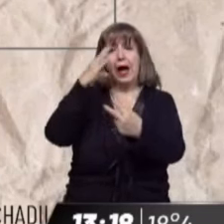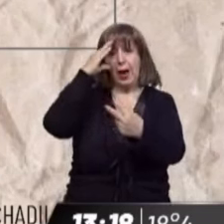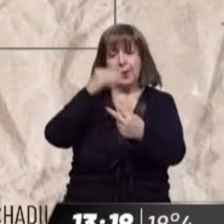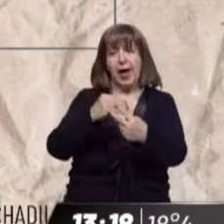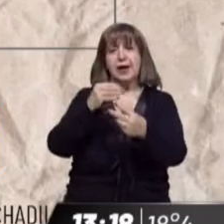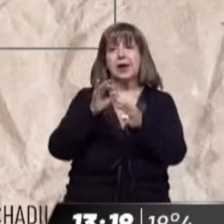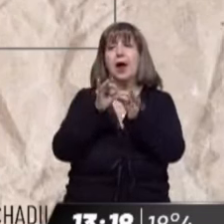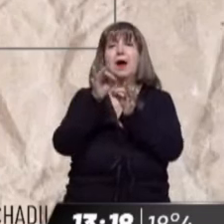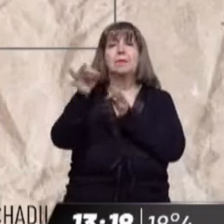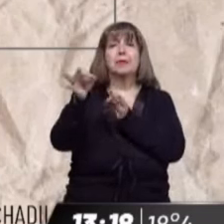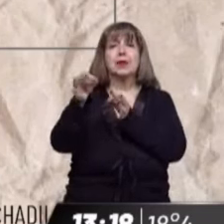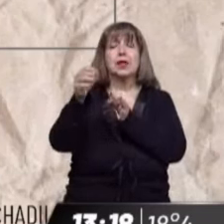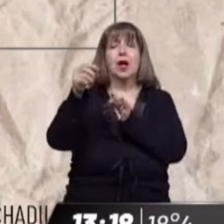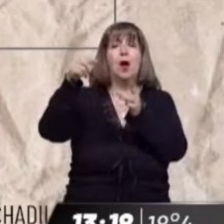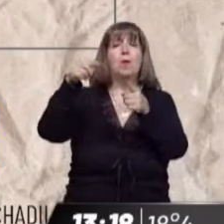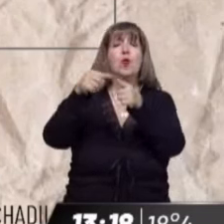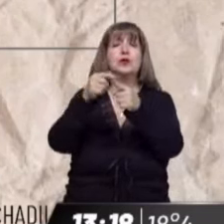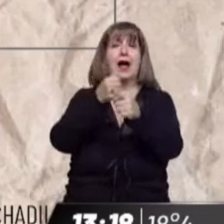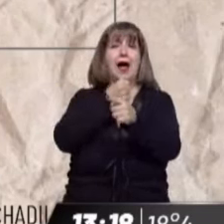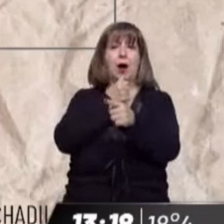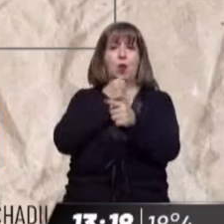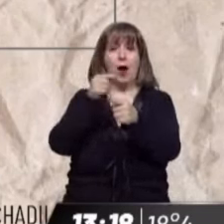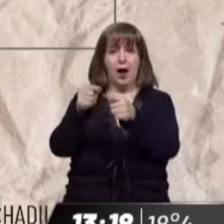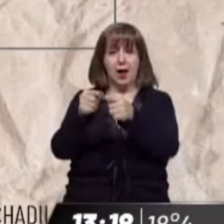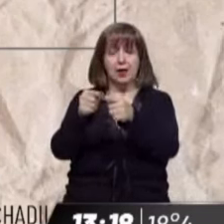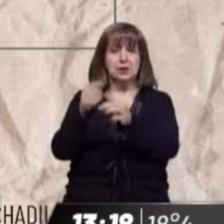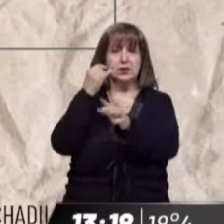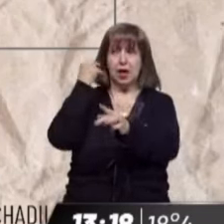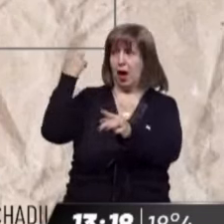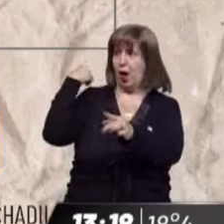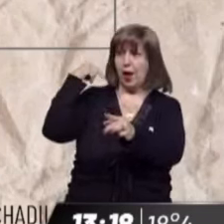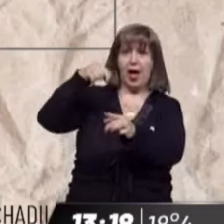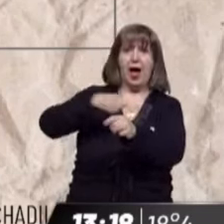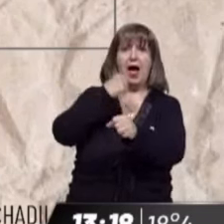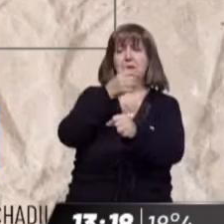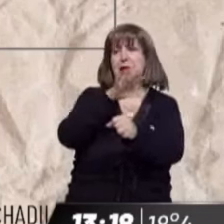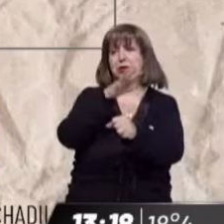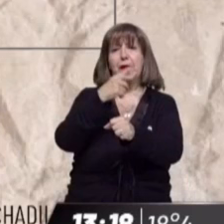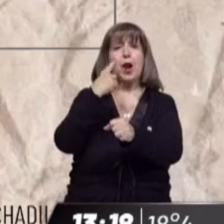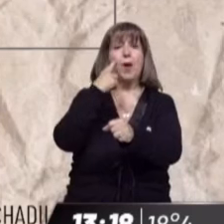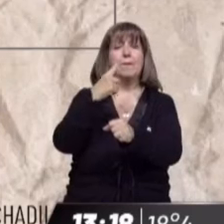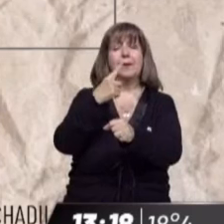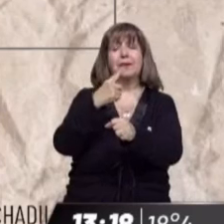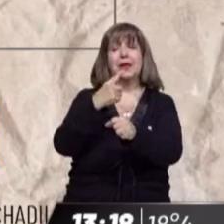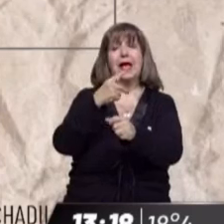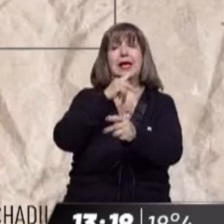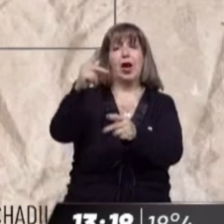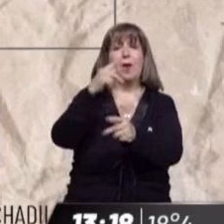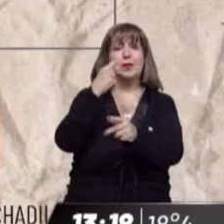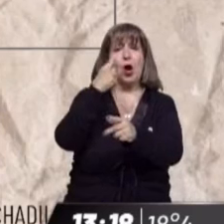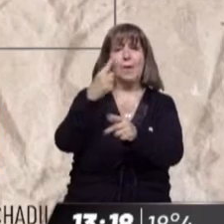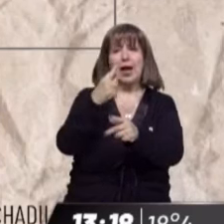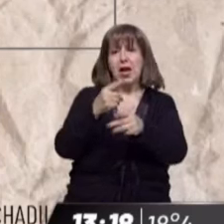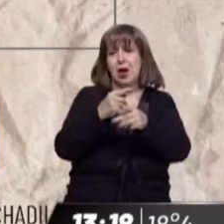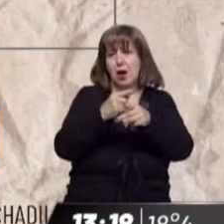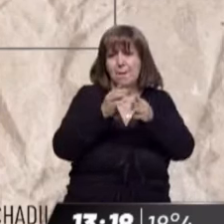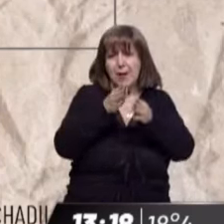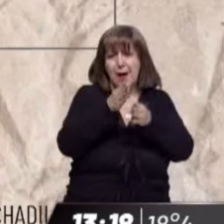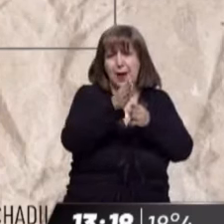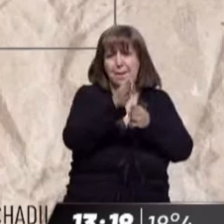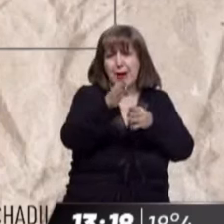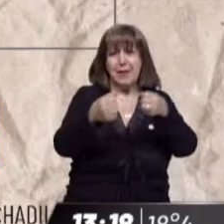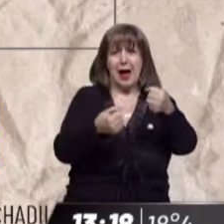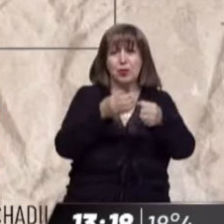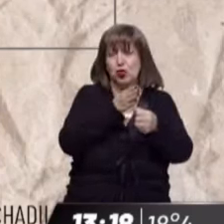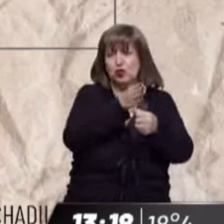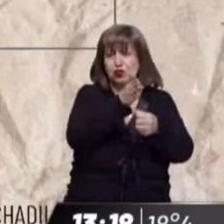total lo recorrido en las últimas horas, desde la salida ayer hasta ahora, casi 1000 kilómetros de todo el equipo del 7, para mostrar estas diferencias que hay. En